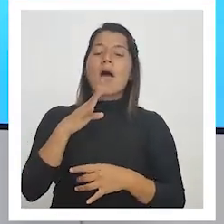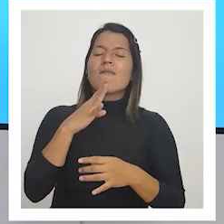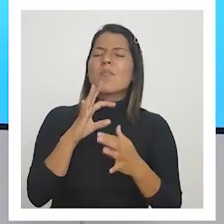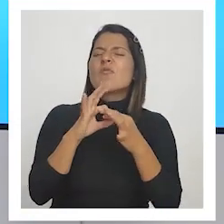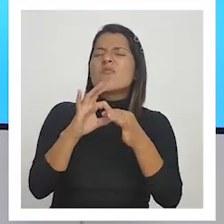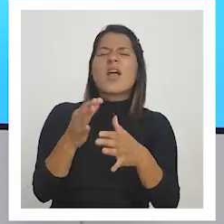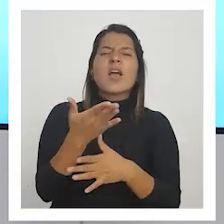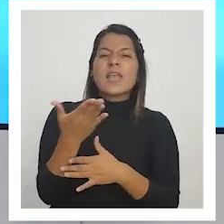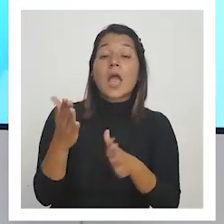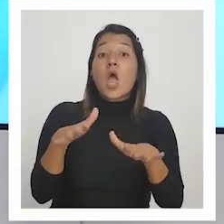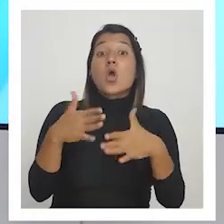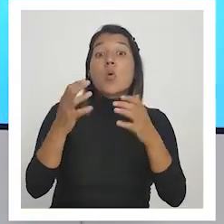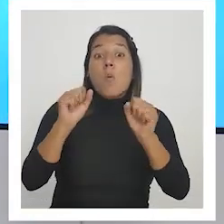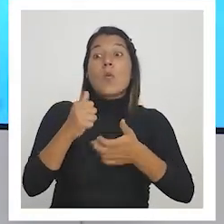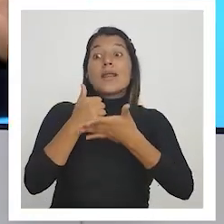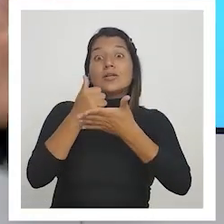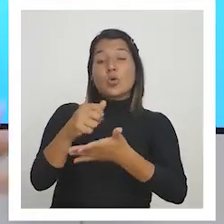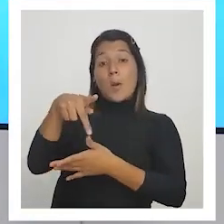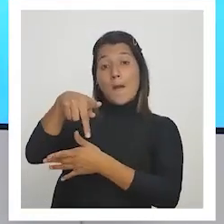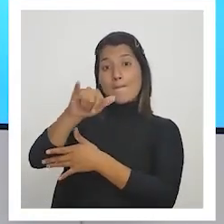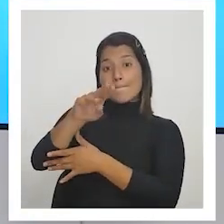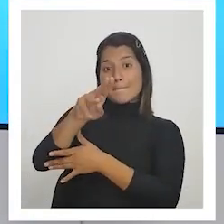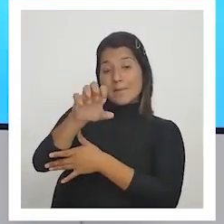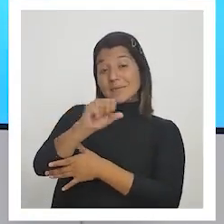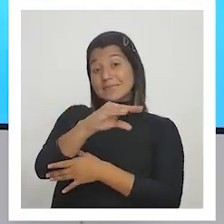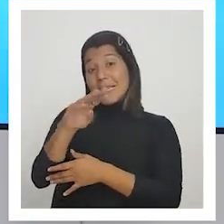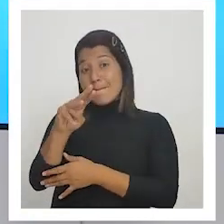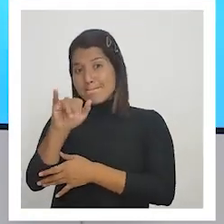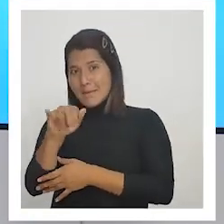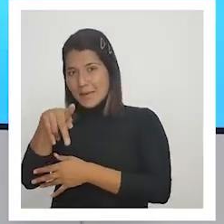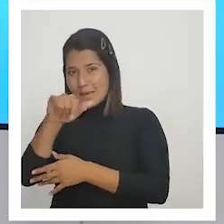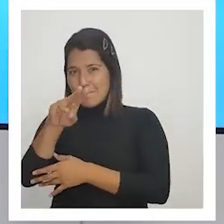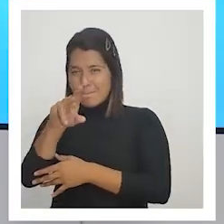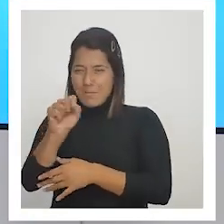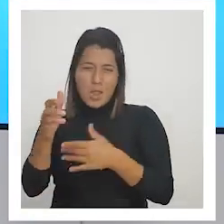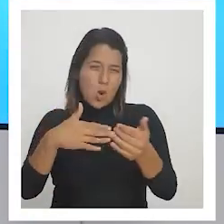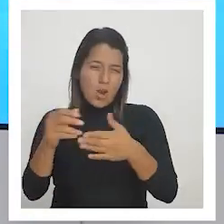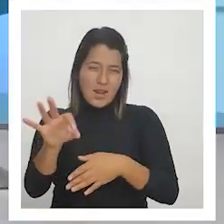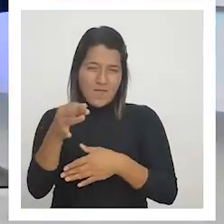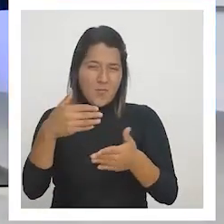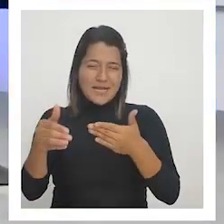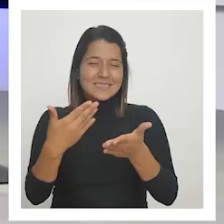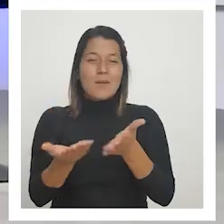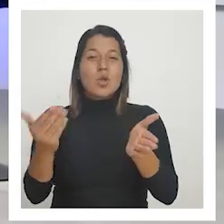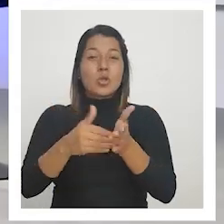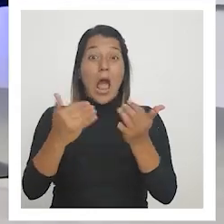y MIPYMES de cualquier forma posible. Ya volvemos, estás en Conversamos.